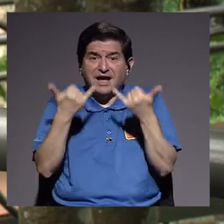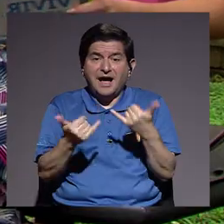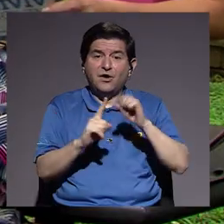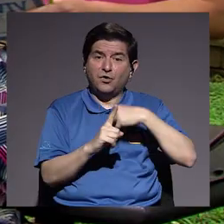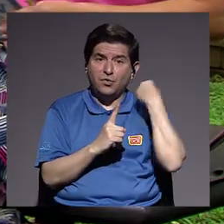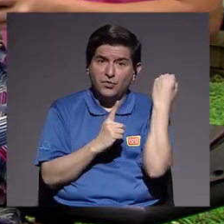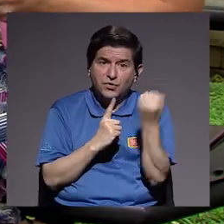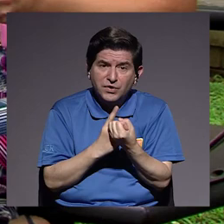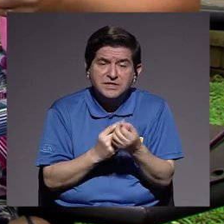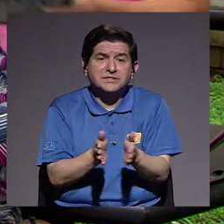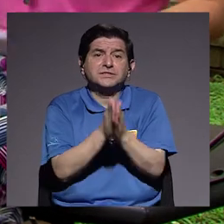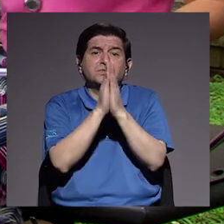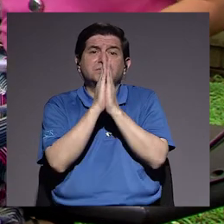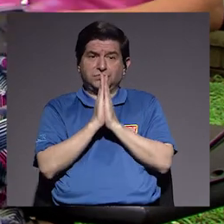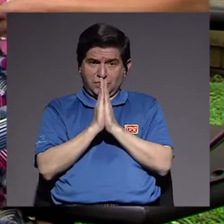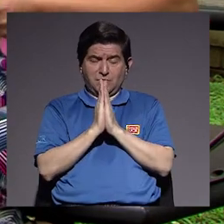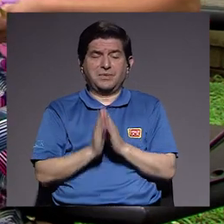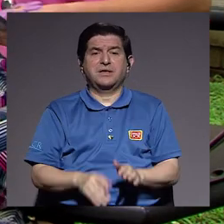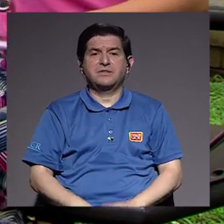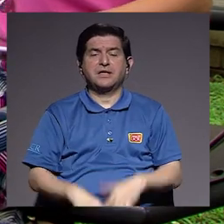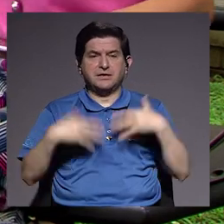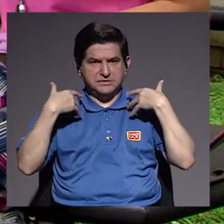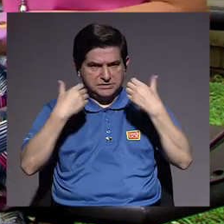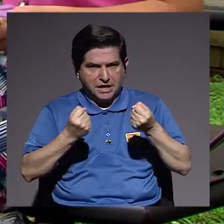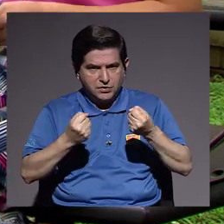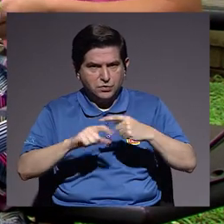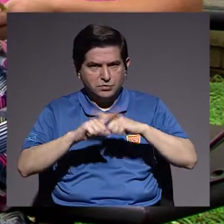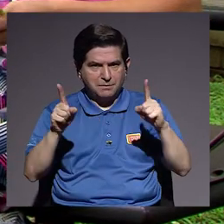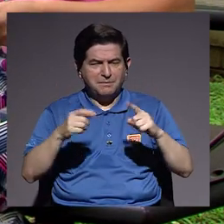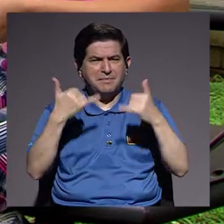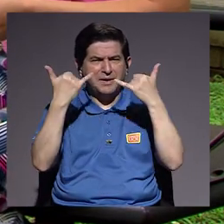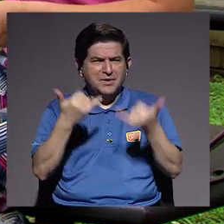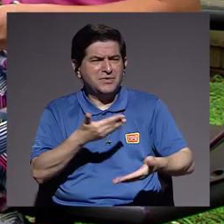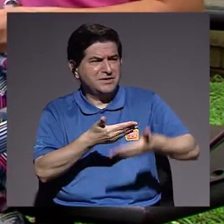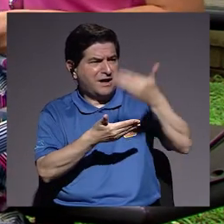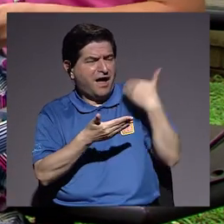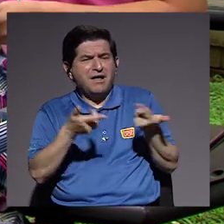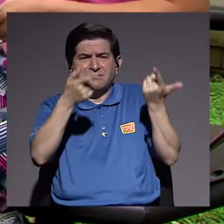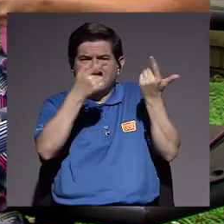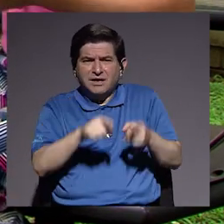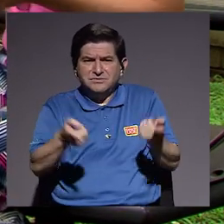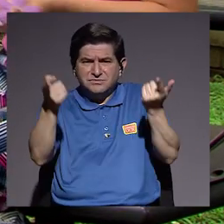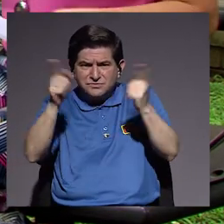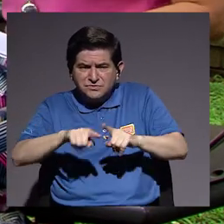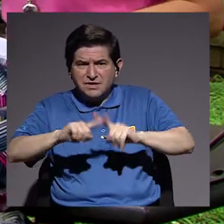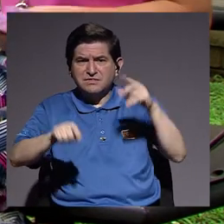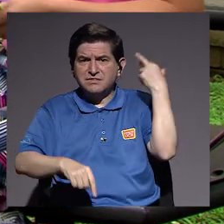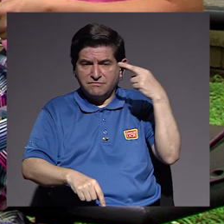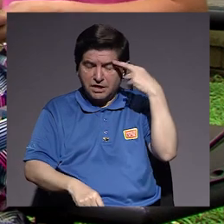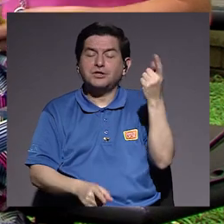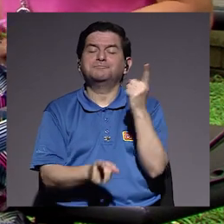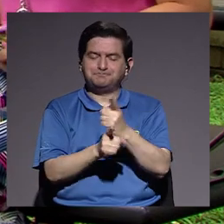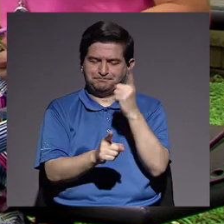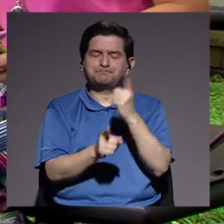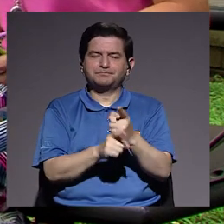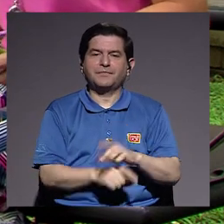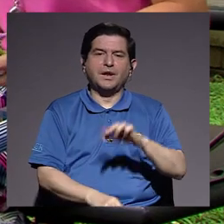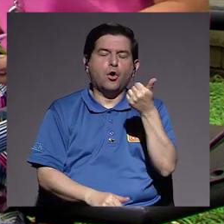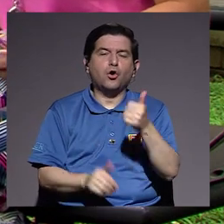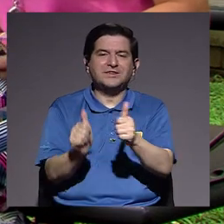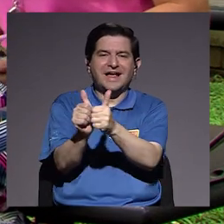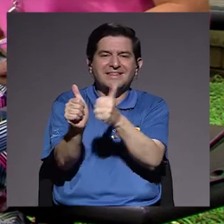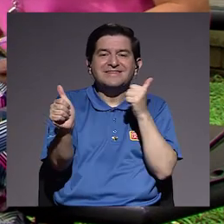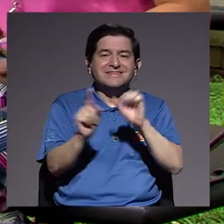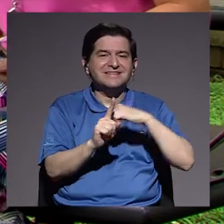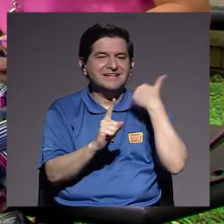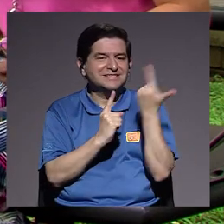ahorita es por una, que nos la están solicitando también por una cuestión de salud, pero que es algo que viene desde antes por otras razones. Así es, hay otra